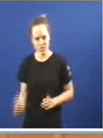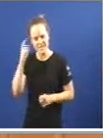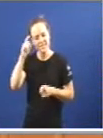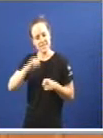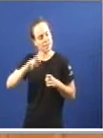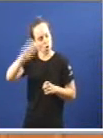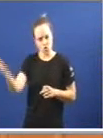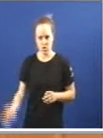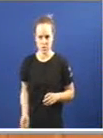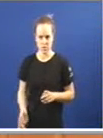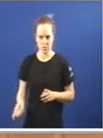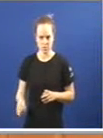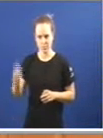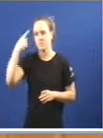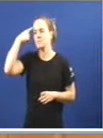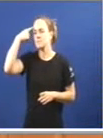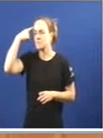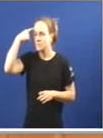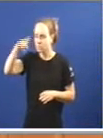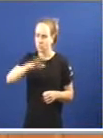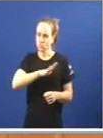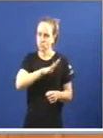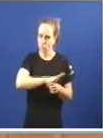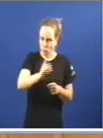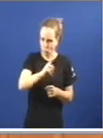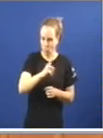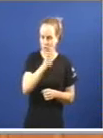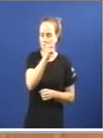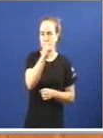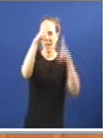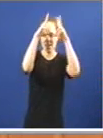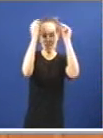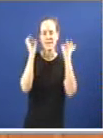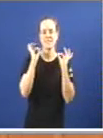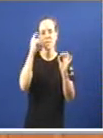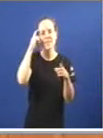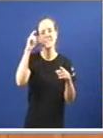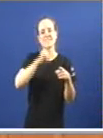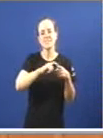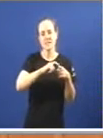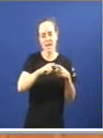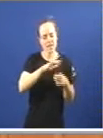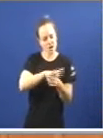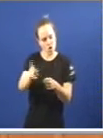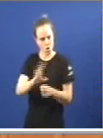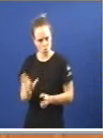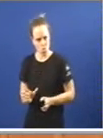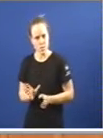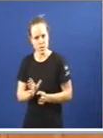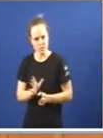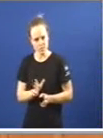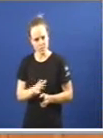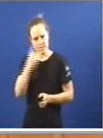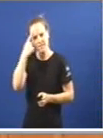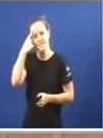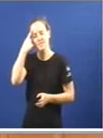sabe usted de que no se están a cubrir con especialistas de enfermería psiquiátrica las plazas de enfermería sabemos te de que abrir